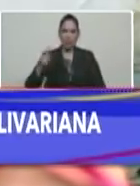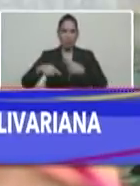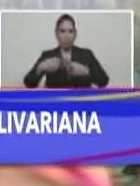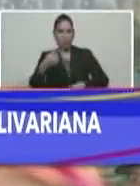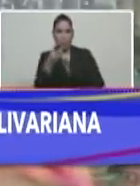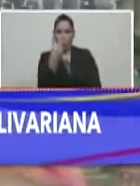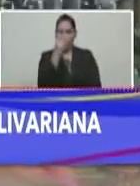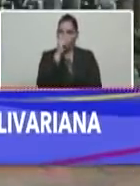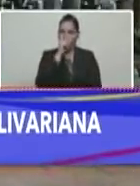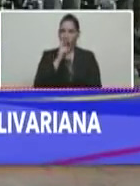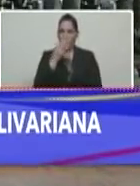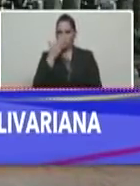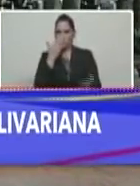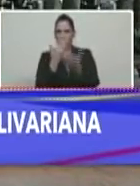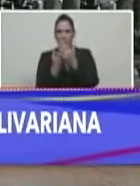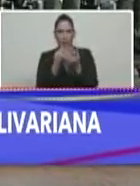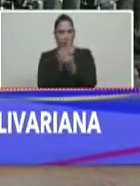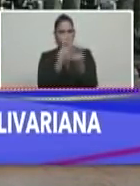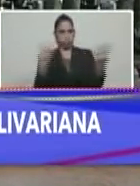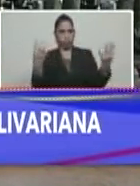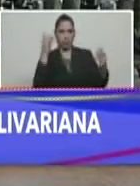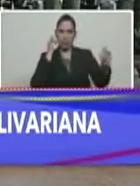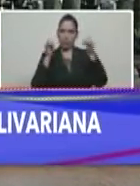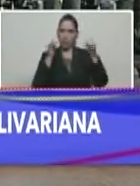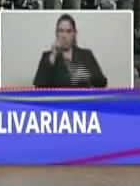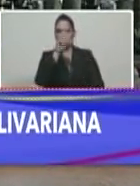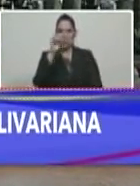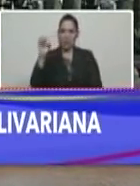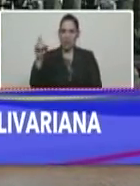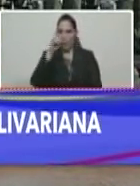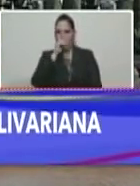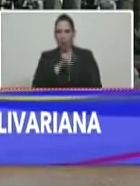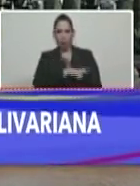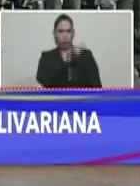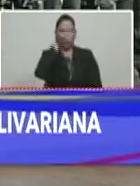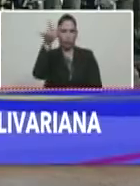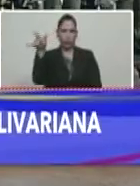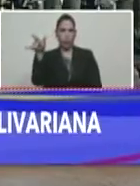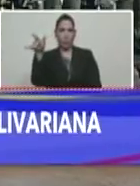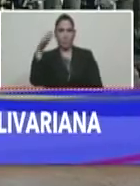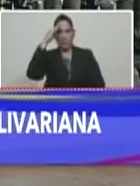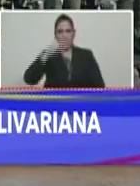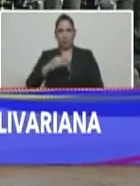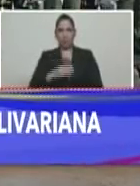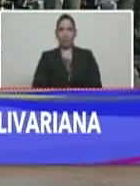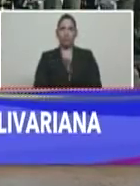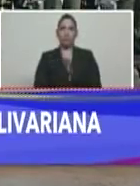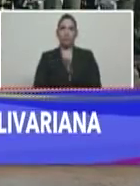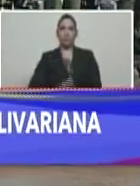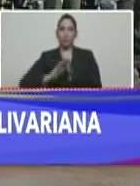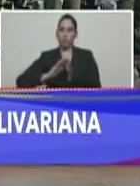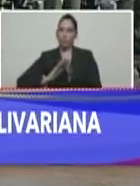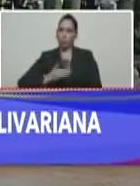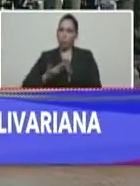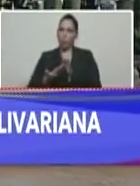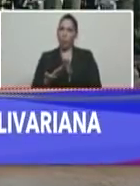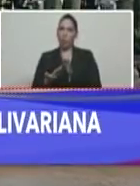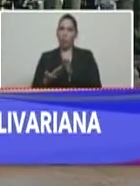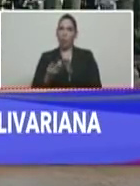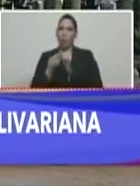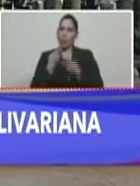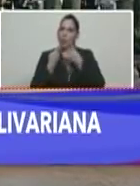estemos frente a frente, celebrando los 100 años de nuestra aviación militar, podamos